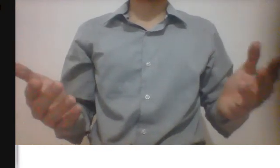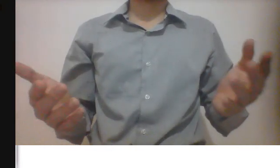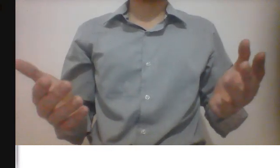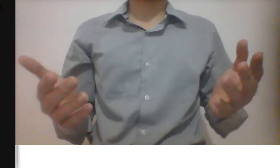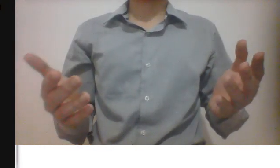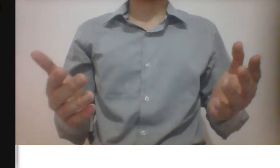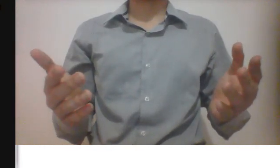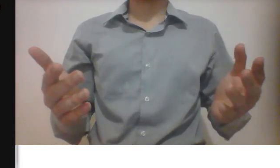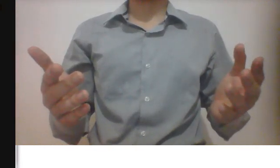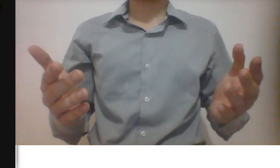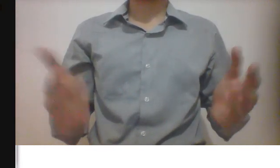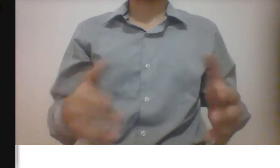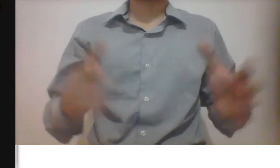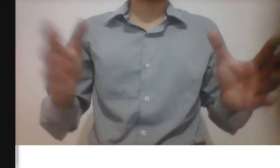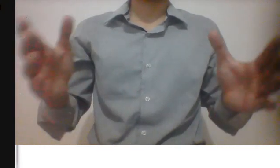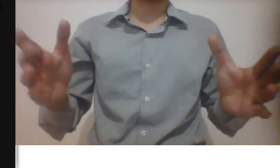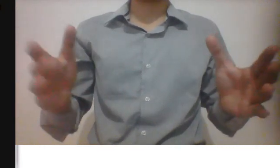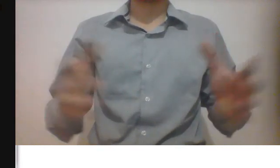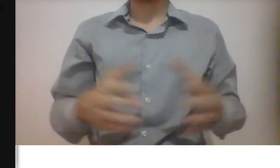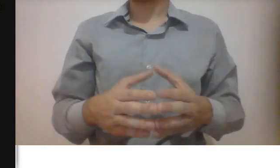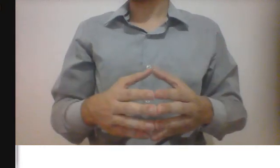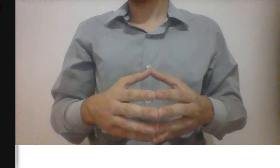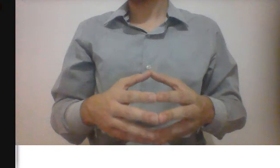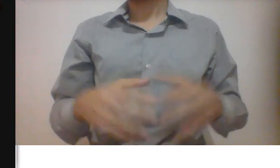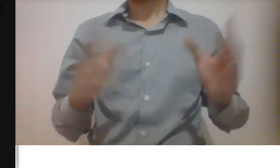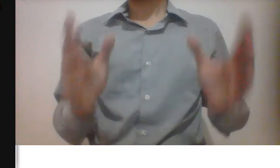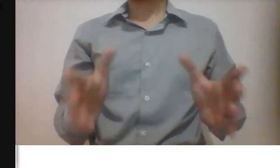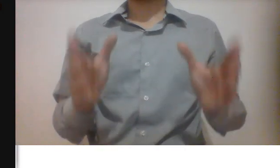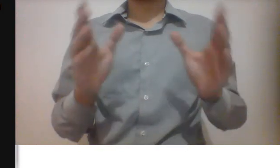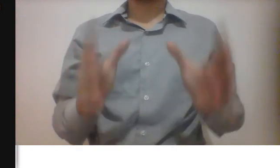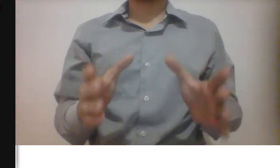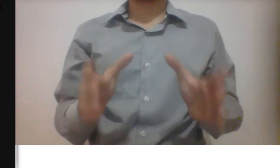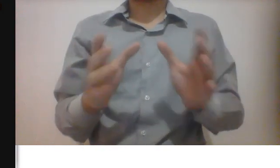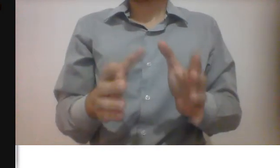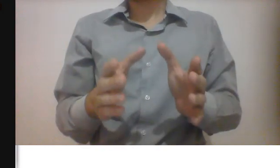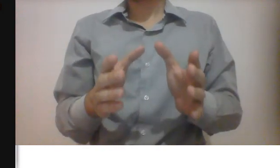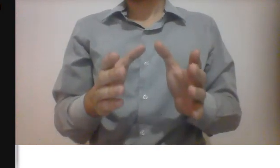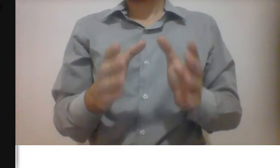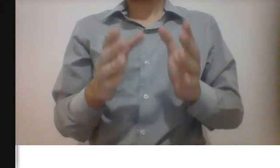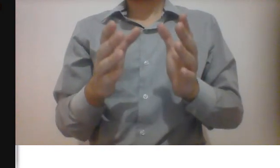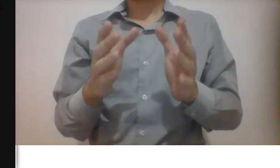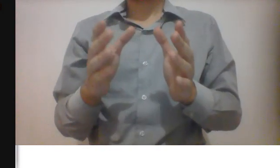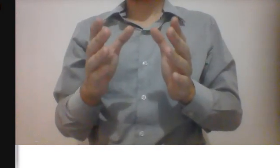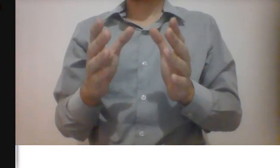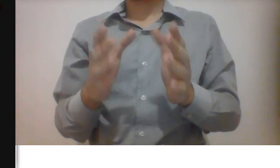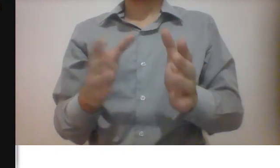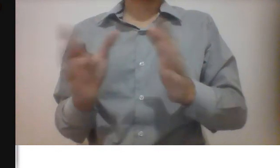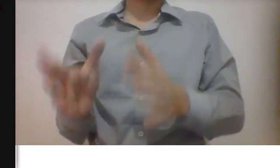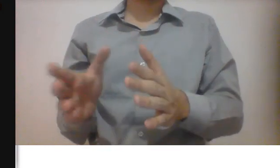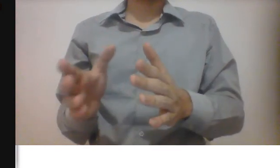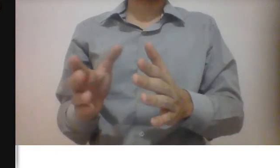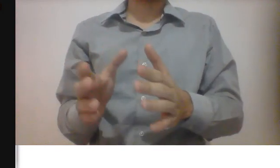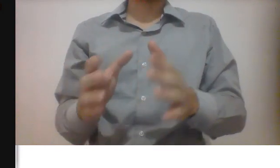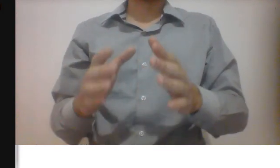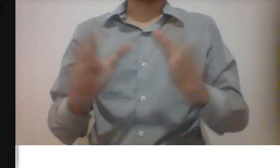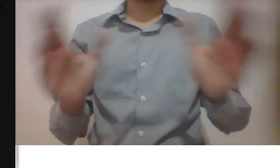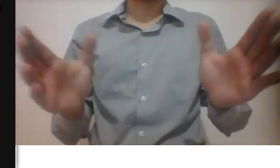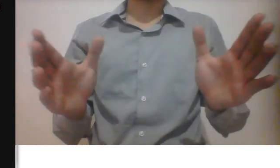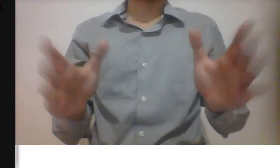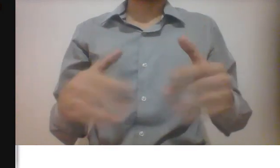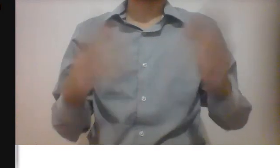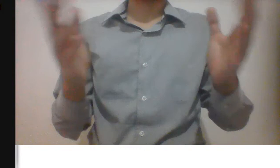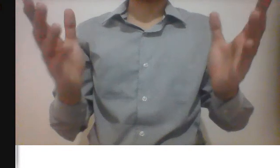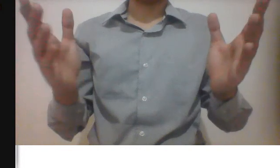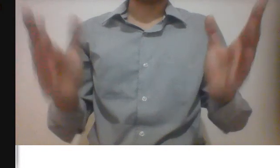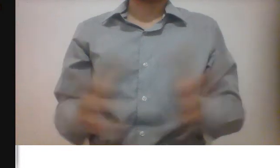eran los primeros en verse beneficiados mientras una población se veía afectada. Por eso les menciono, esperemos y esto llegue a las últimas consecuencias, el que tiene